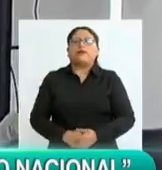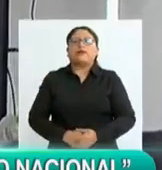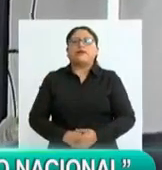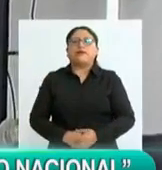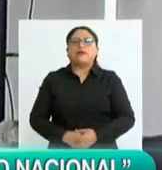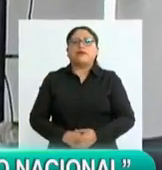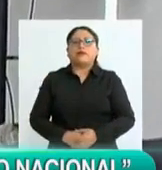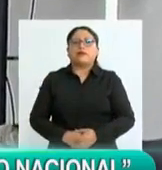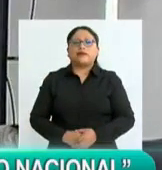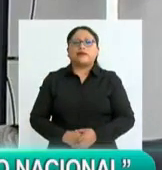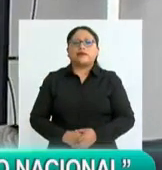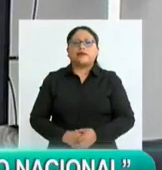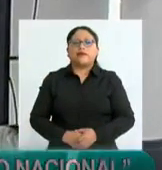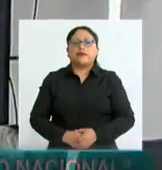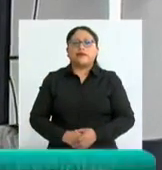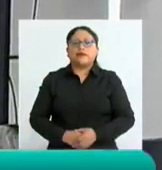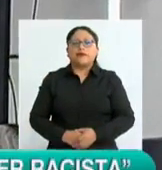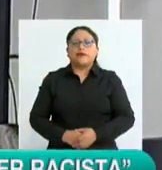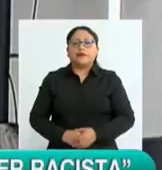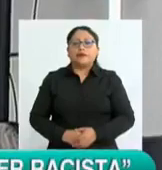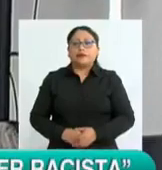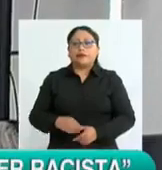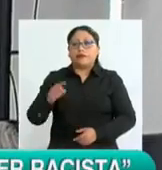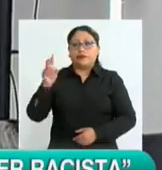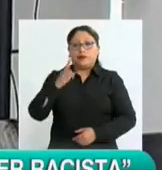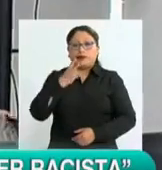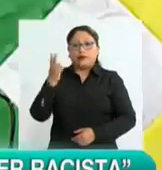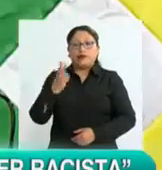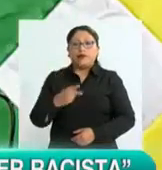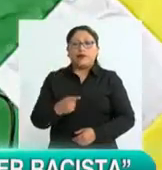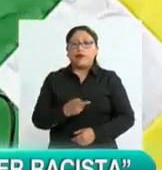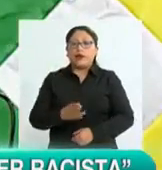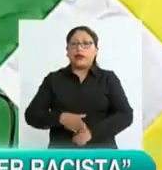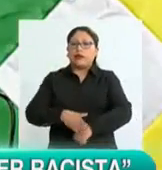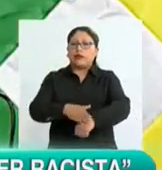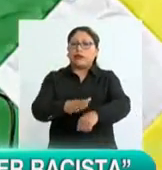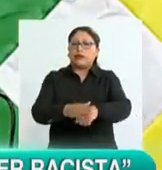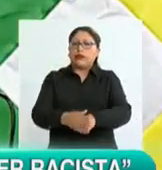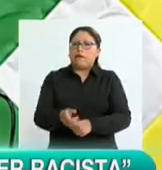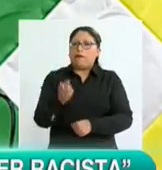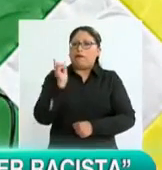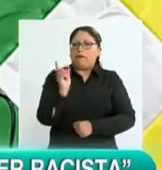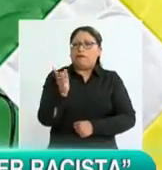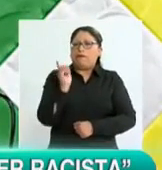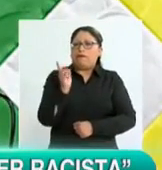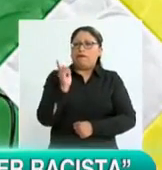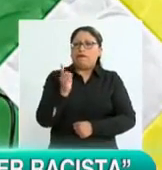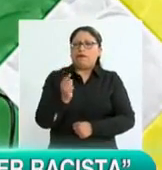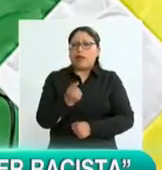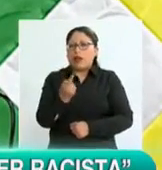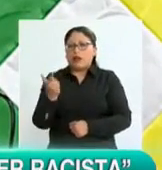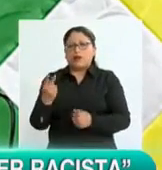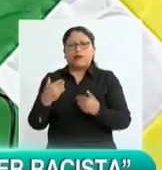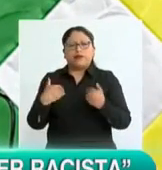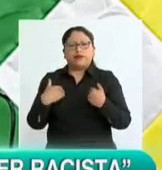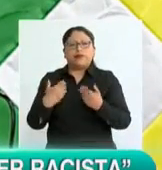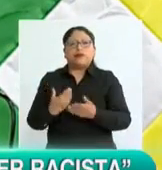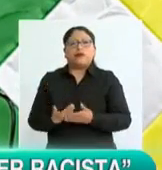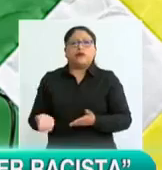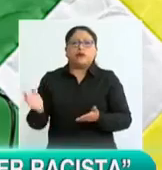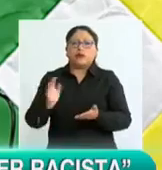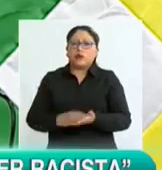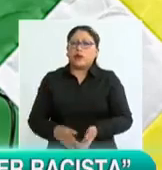Ahí vemos estas series de advertencias que nuevamente se repiten, diciendo de